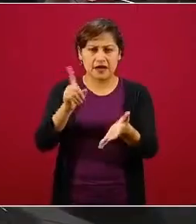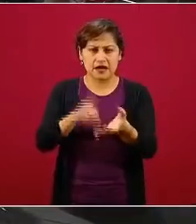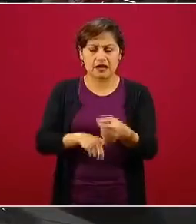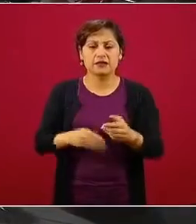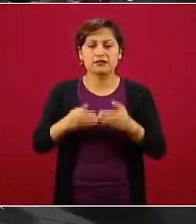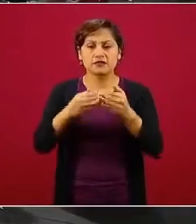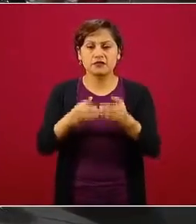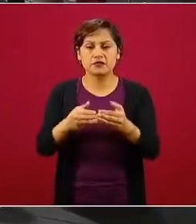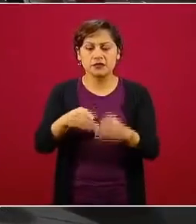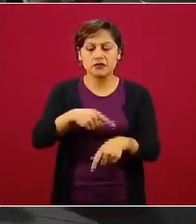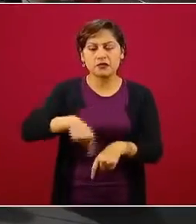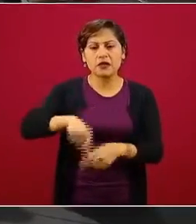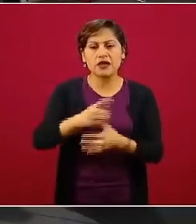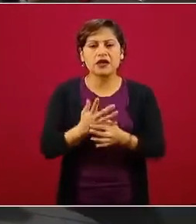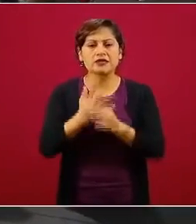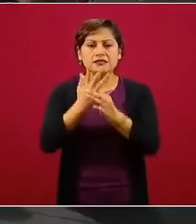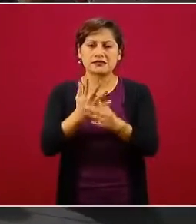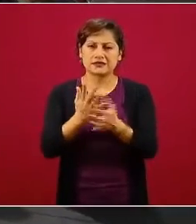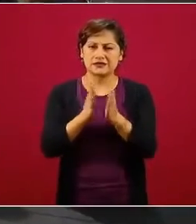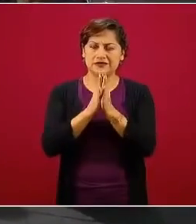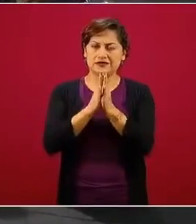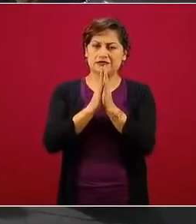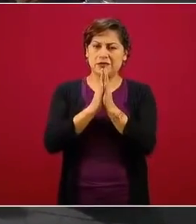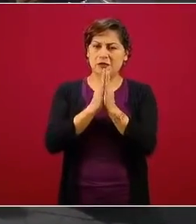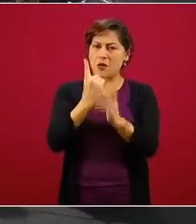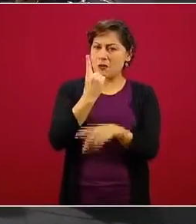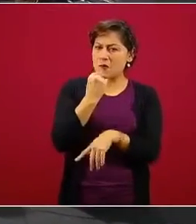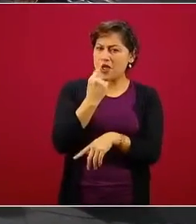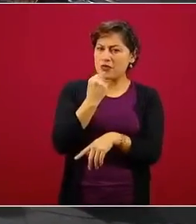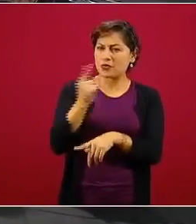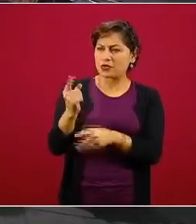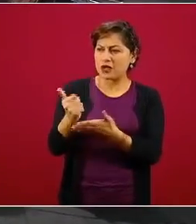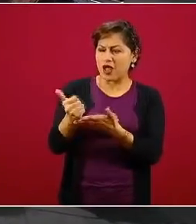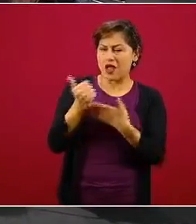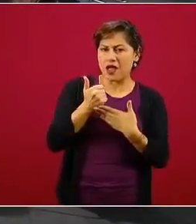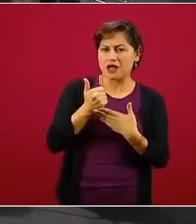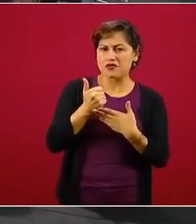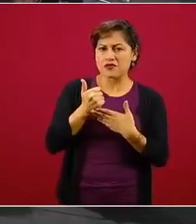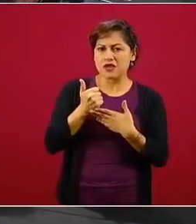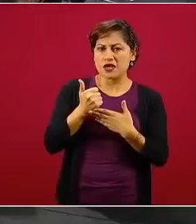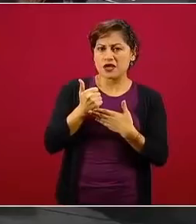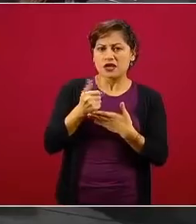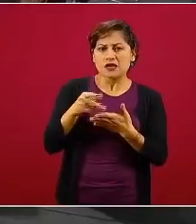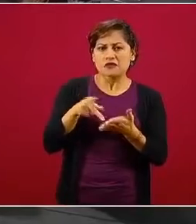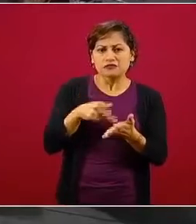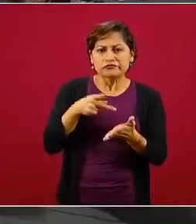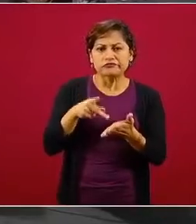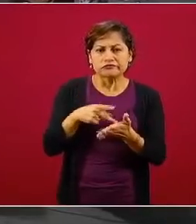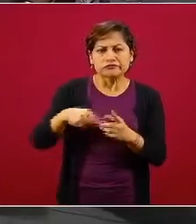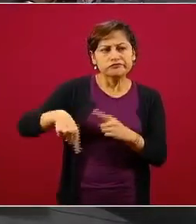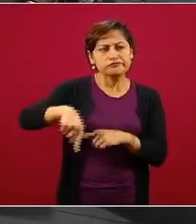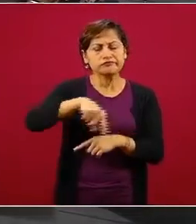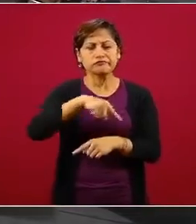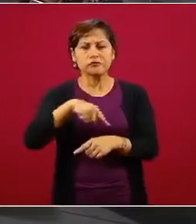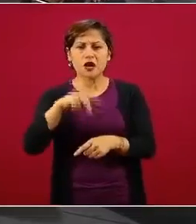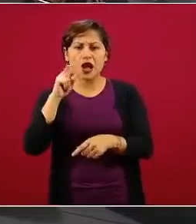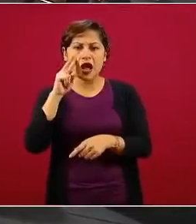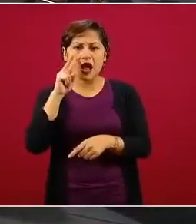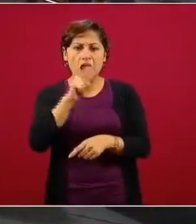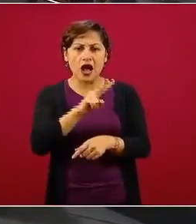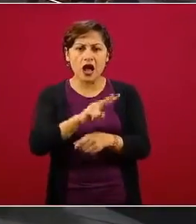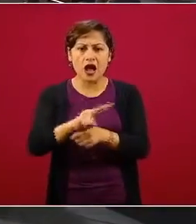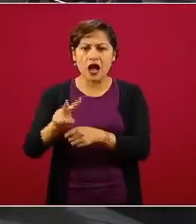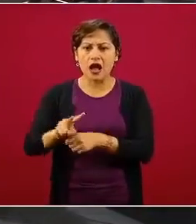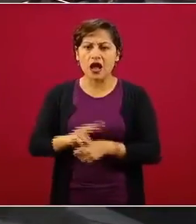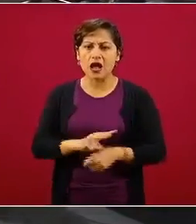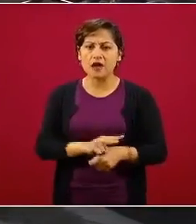sería posible que las patrullas estuvieran dando rondines, porque eso sería bastante. Dicen que no lo hacen por no